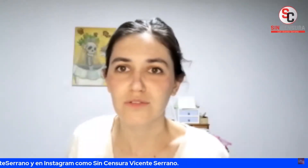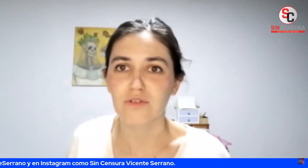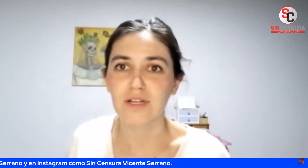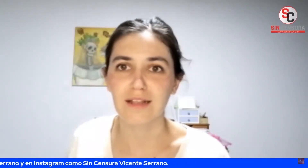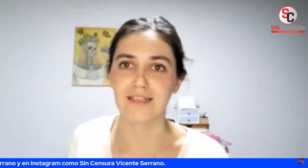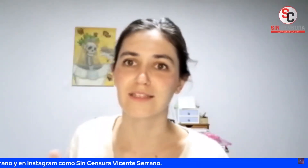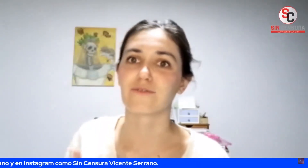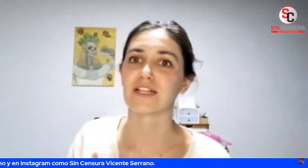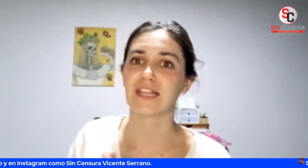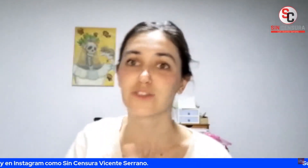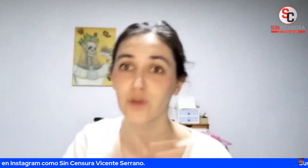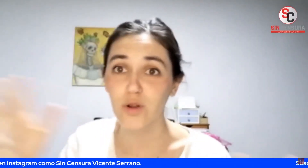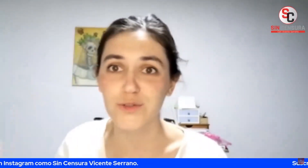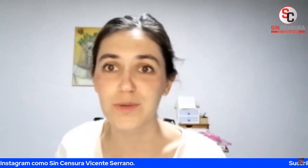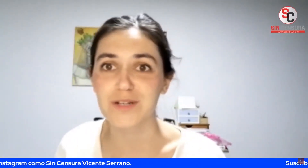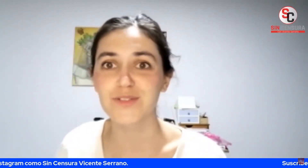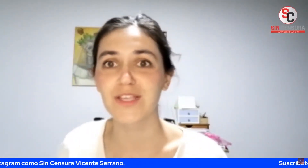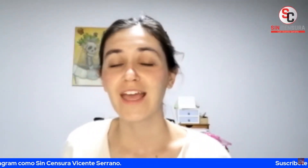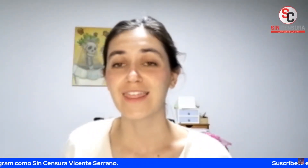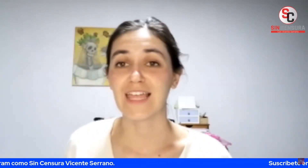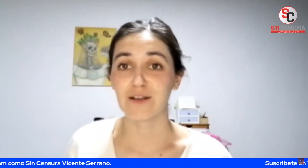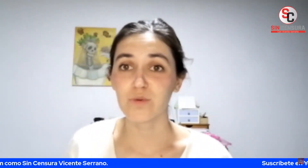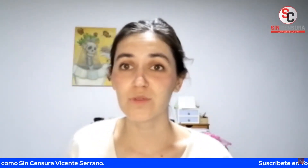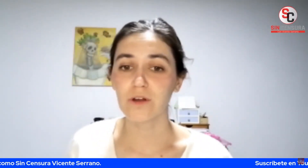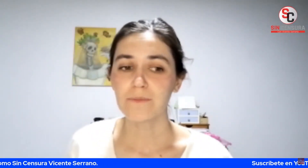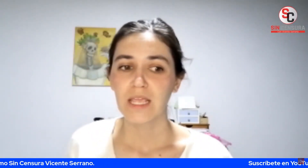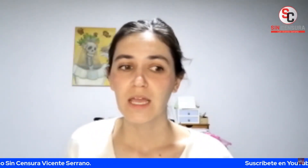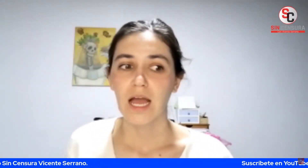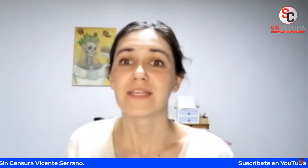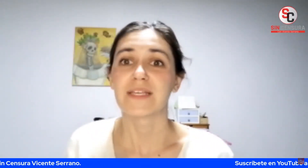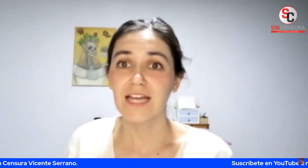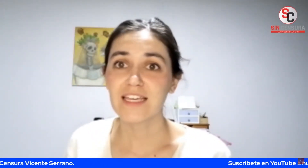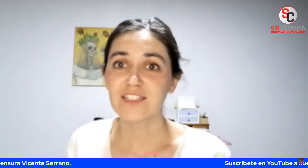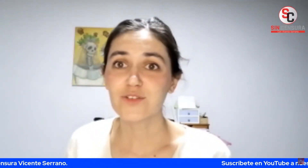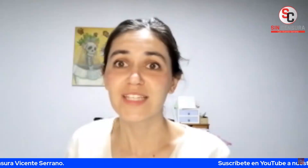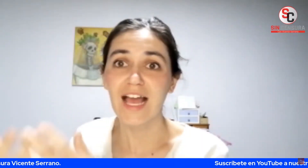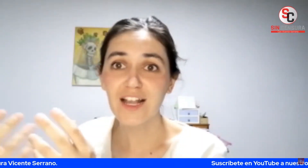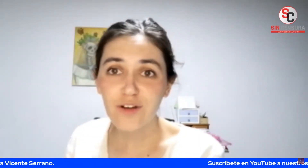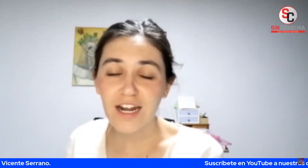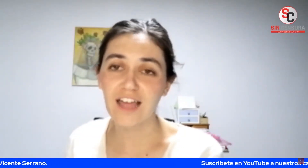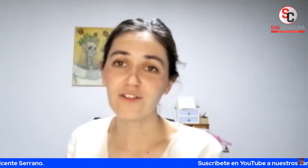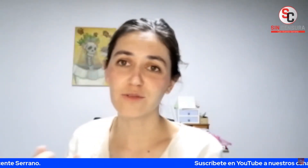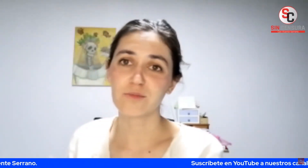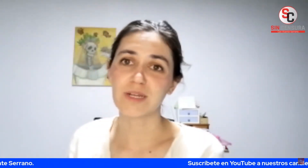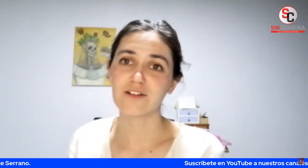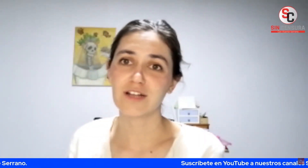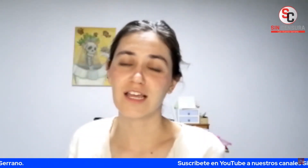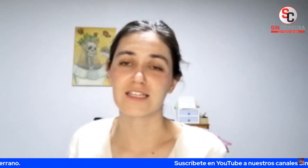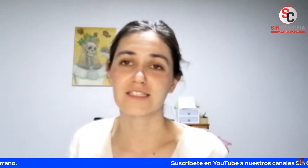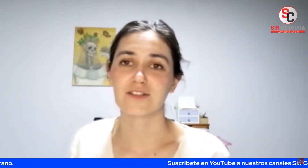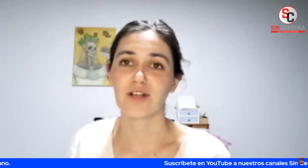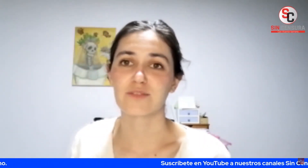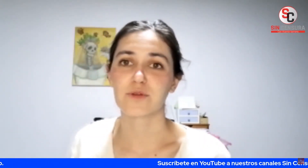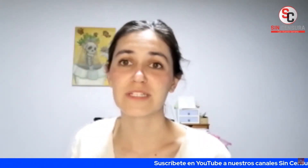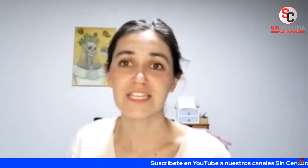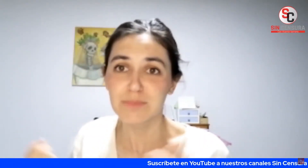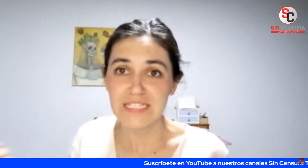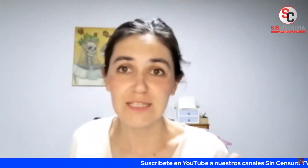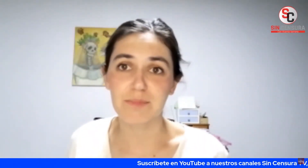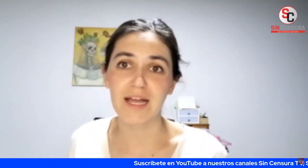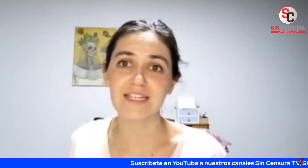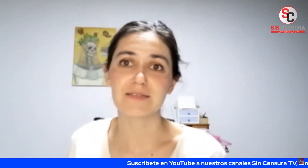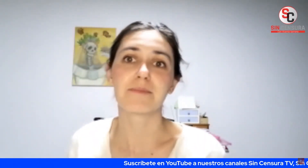es una cuestión que se enfrentan todos los gobiernos del mundo, a pesar de eso se ha logrado cumplir con las